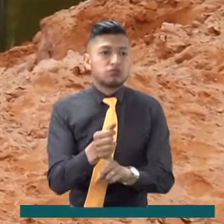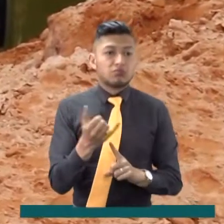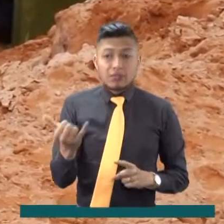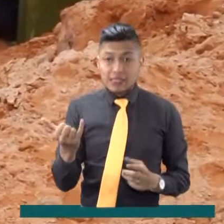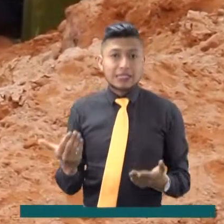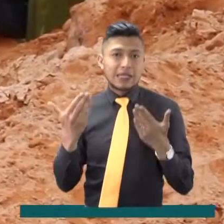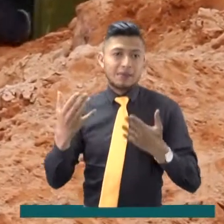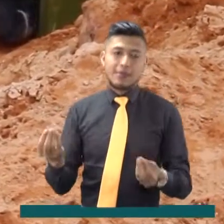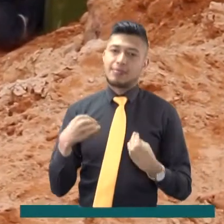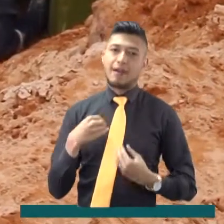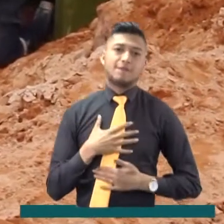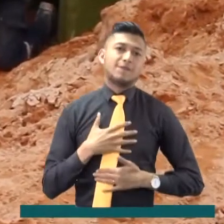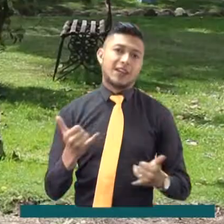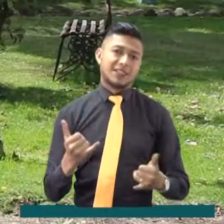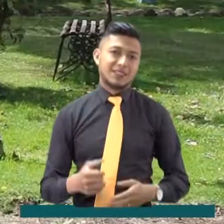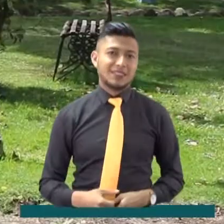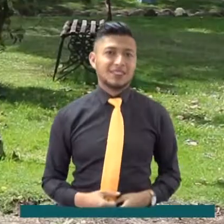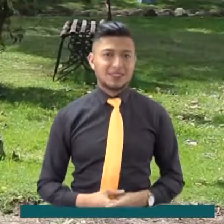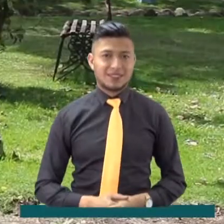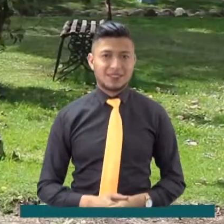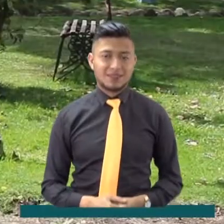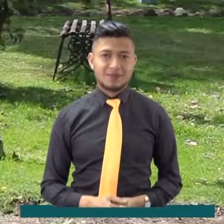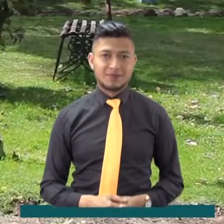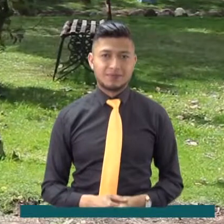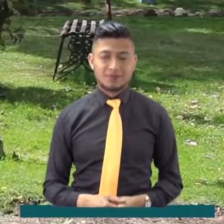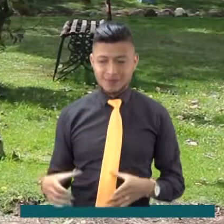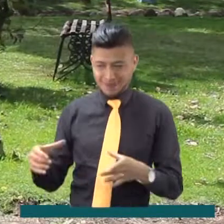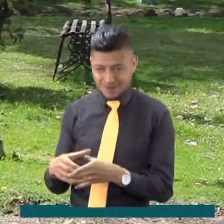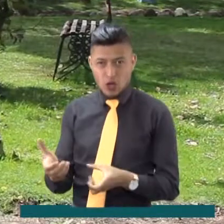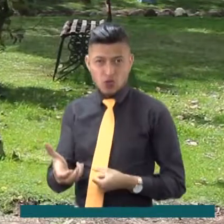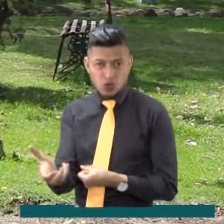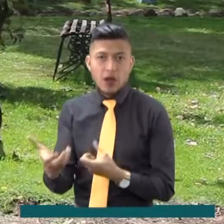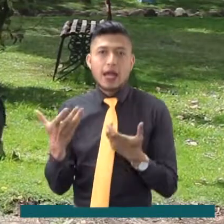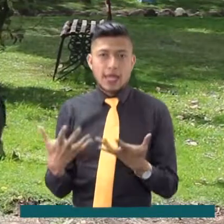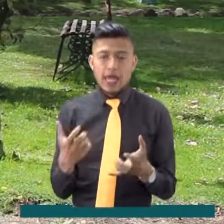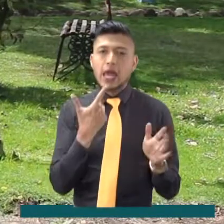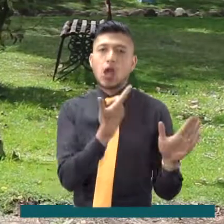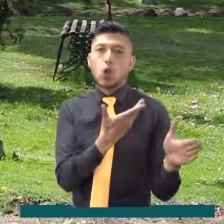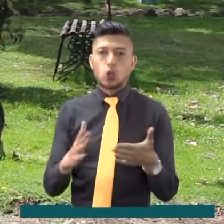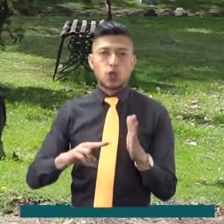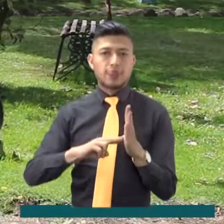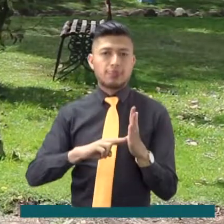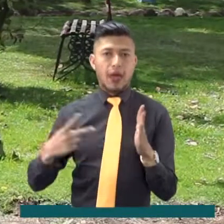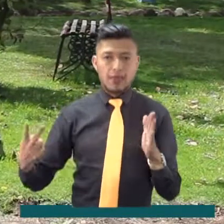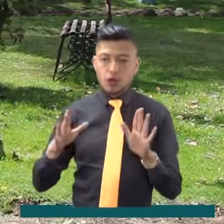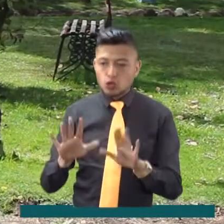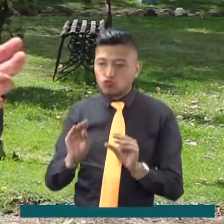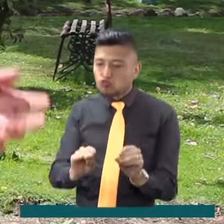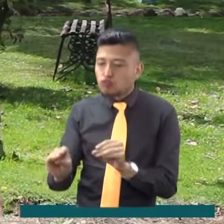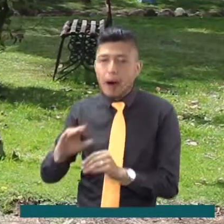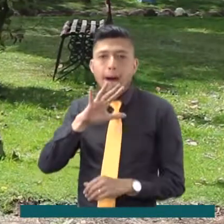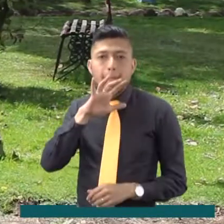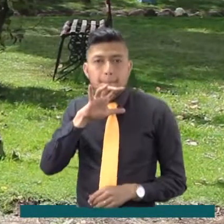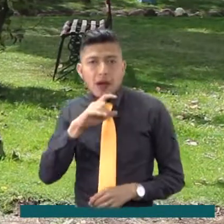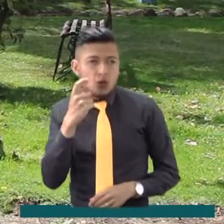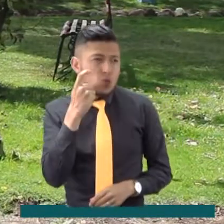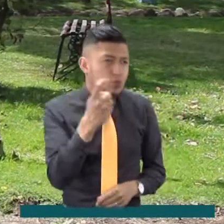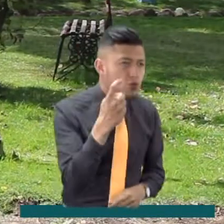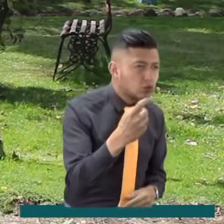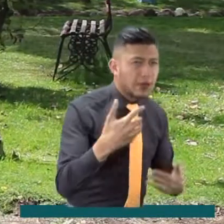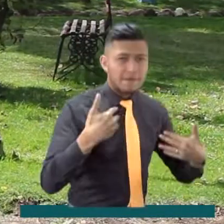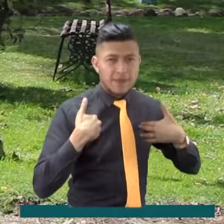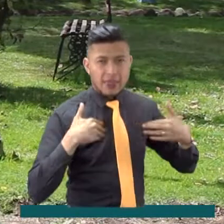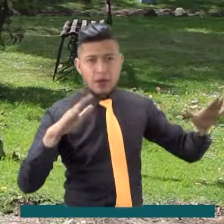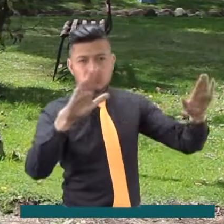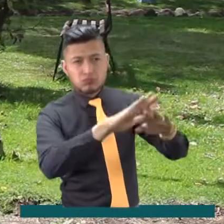Eso los llena de felicidad. Dentro de los planes de este Cuerpo de Bomberos es crear un curso técnico para perros en rescate y búsqueda